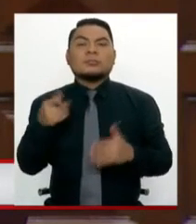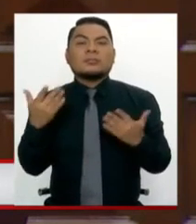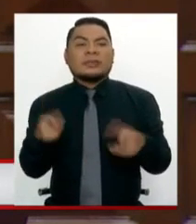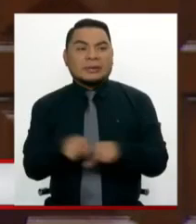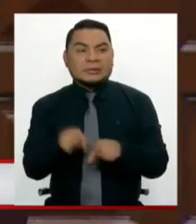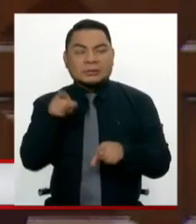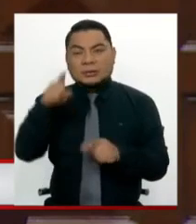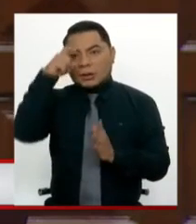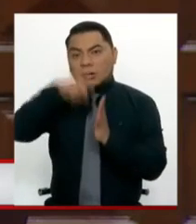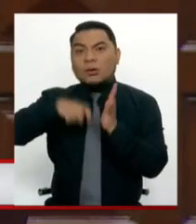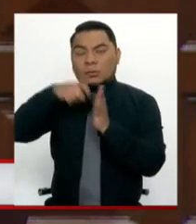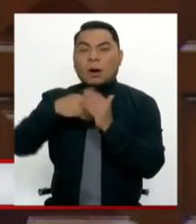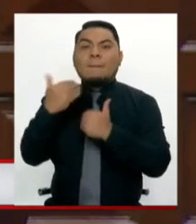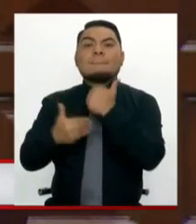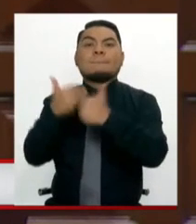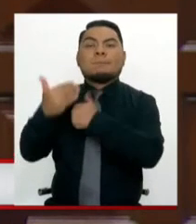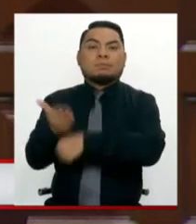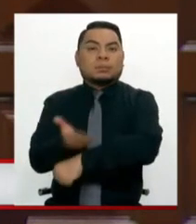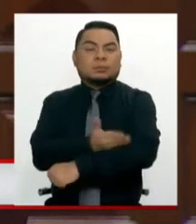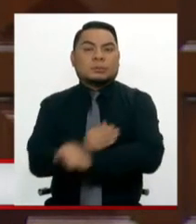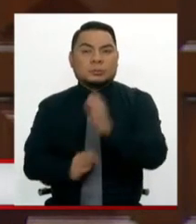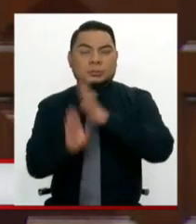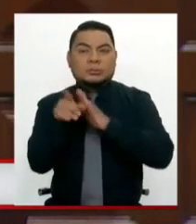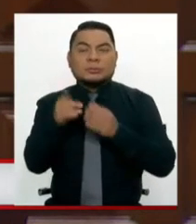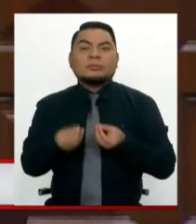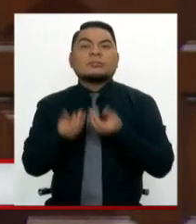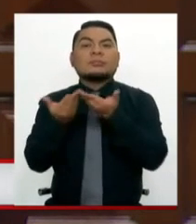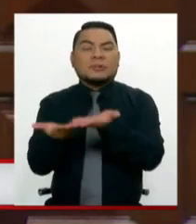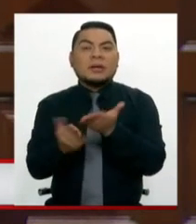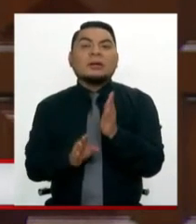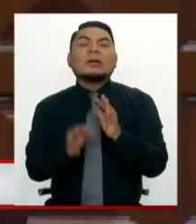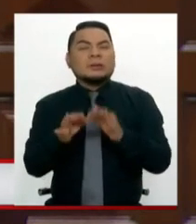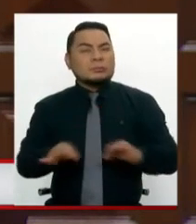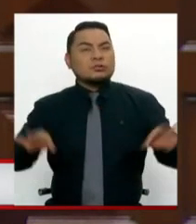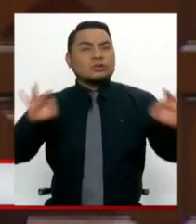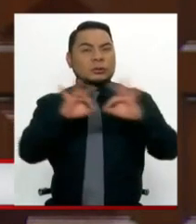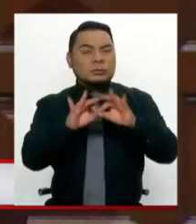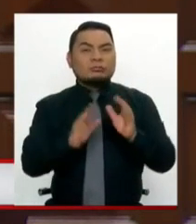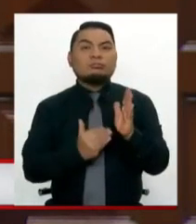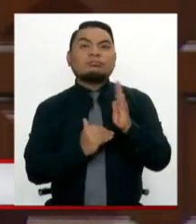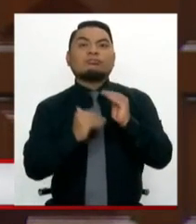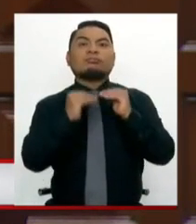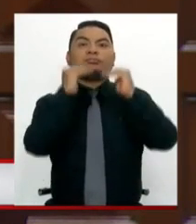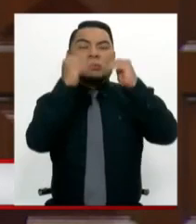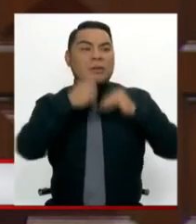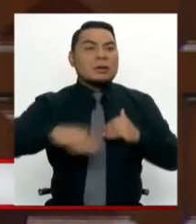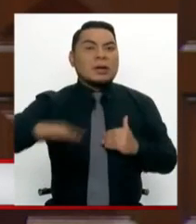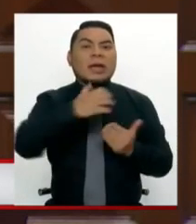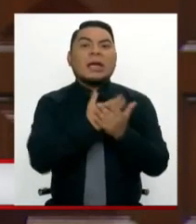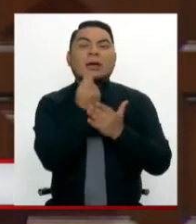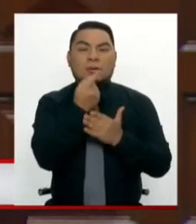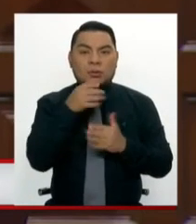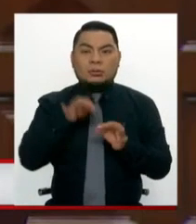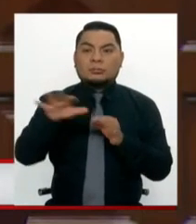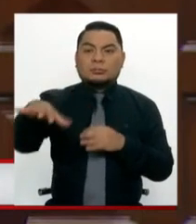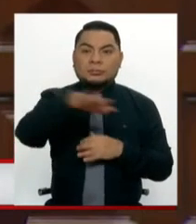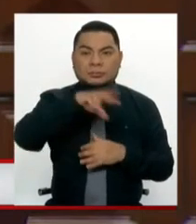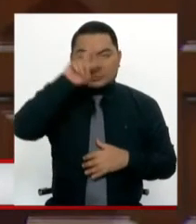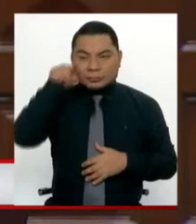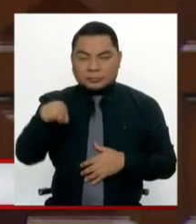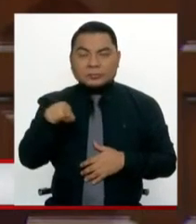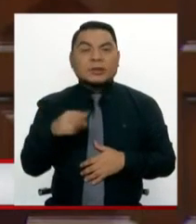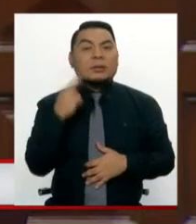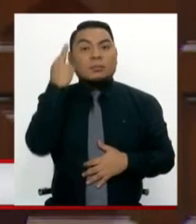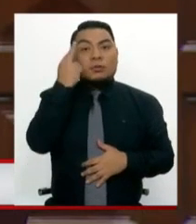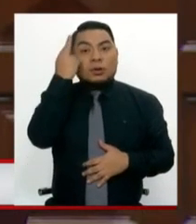clúster minero productivo, generando un importante desarrollo económico en las regiones de nuestro país. Por ello,